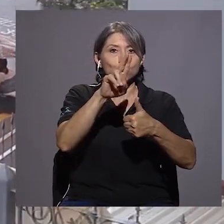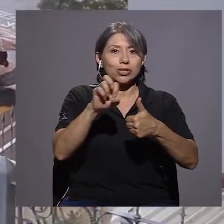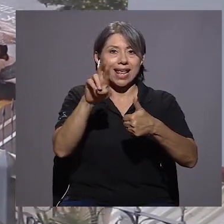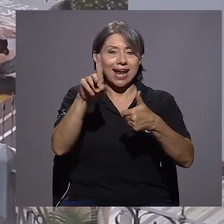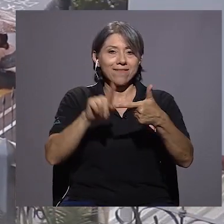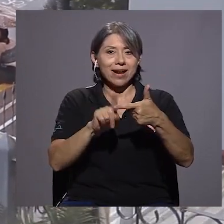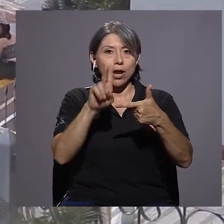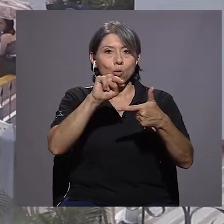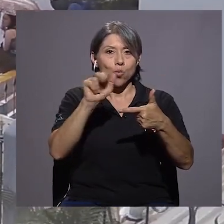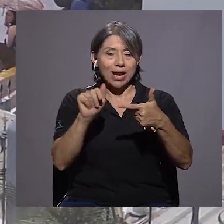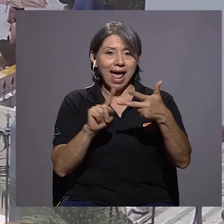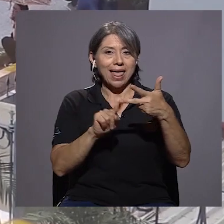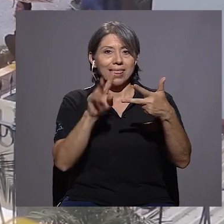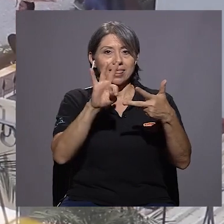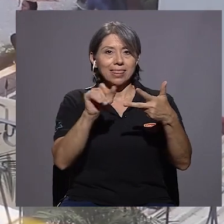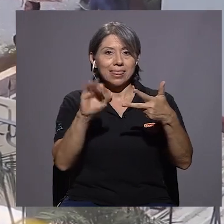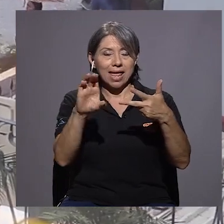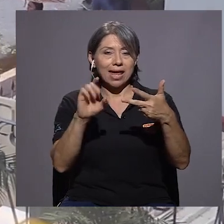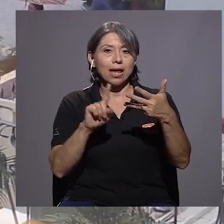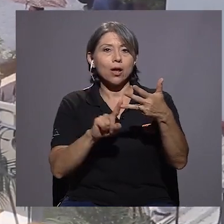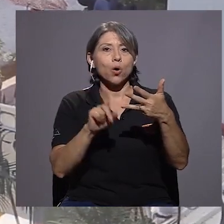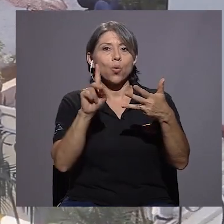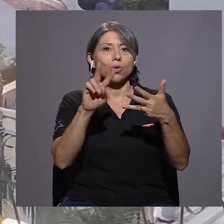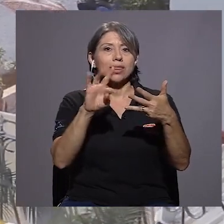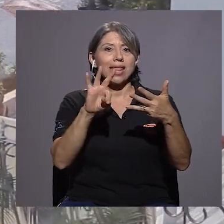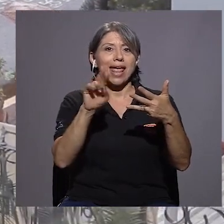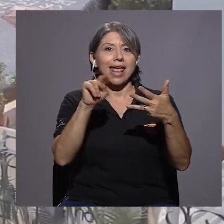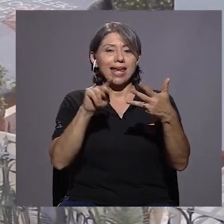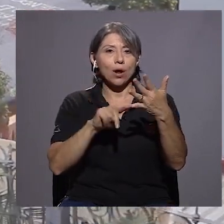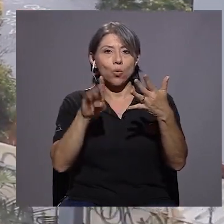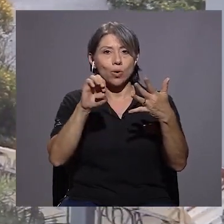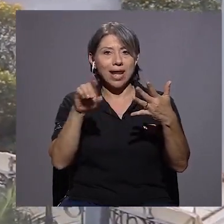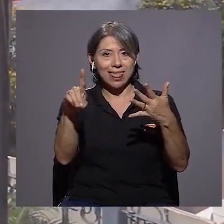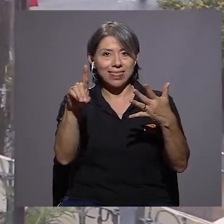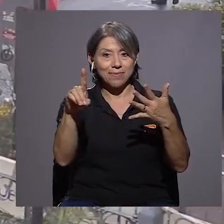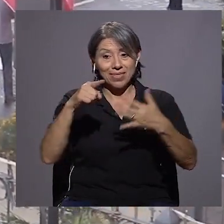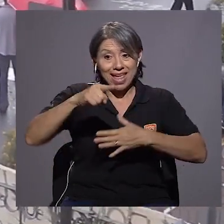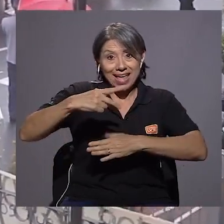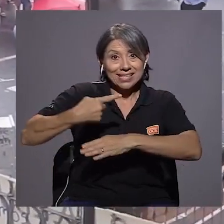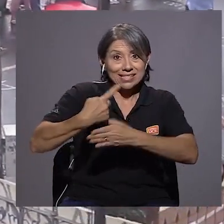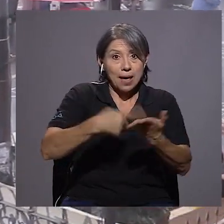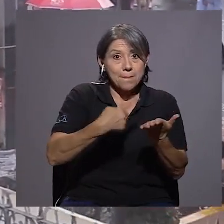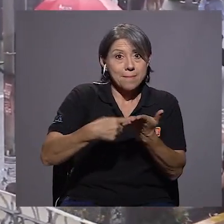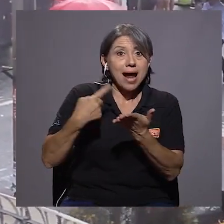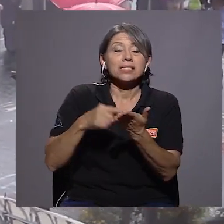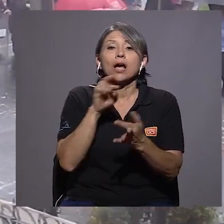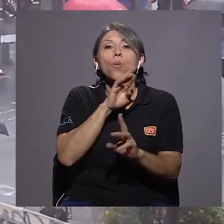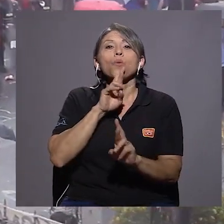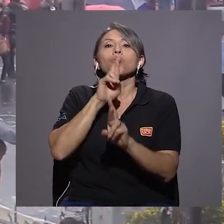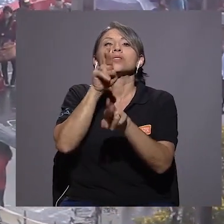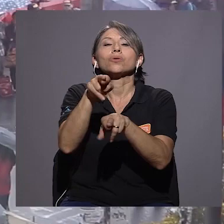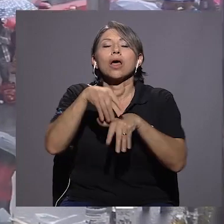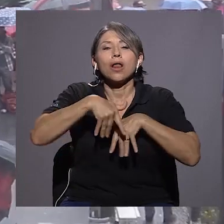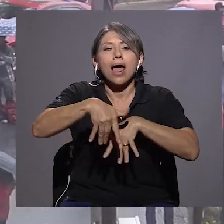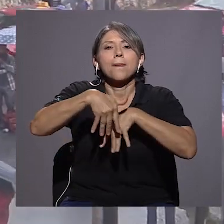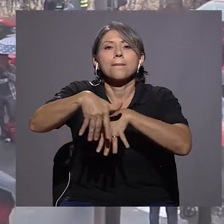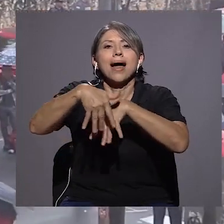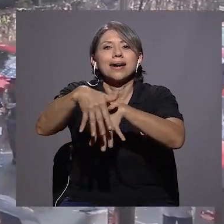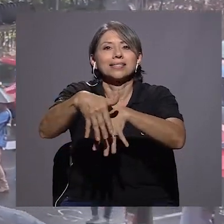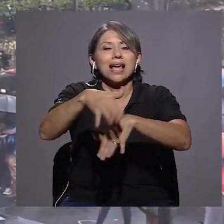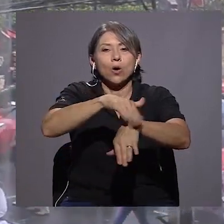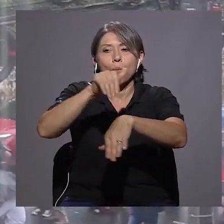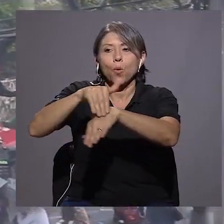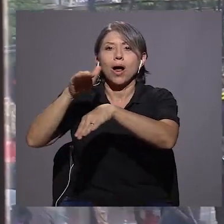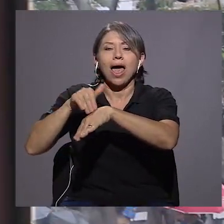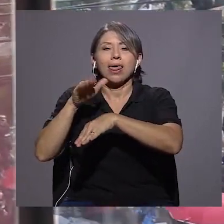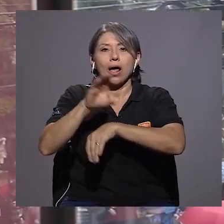universidades públicas, UCR, UNA, TEC, UNED, UTN. Dicha mesa se da posterior a la marcha convocada por CONARE y